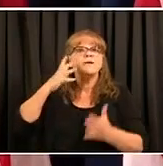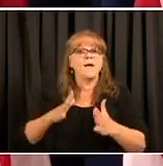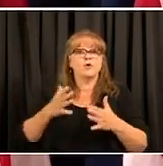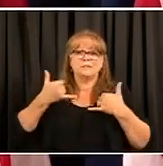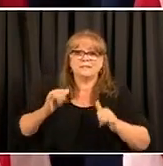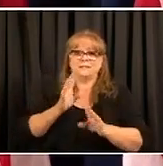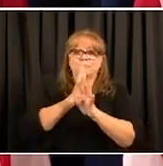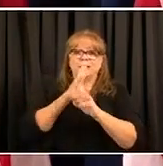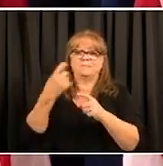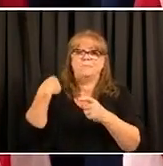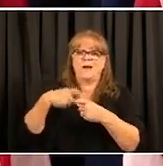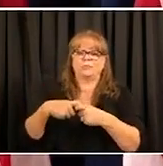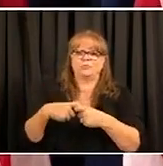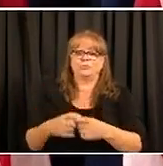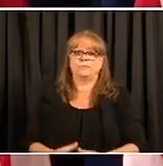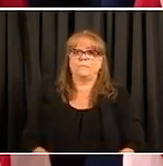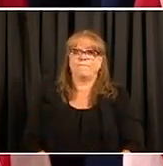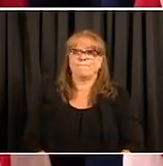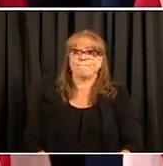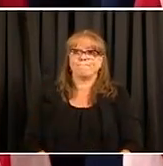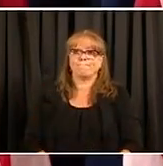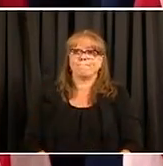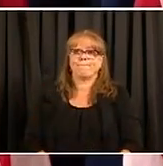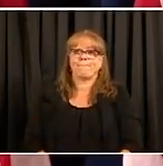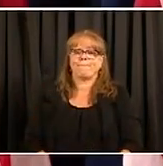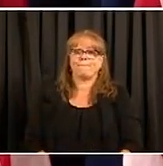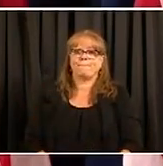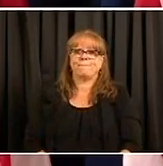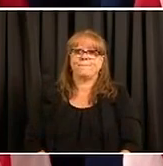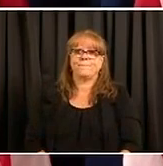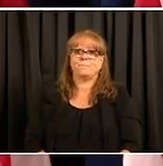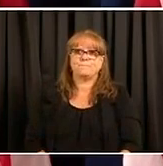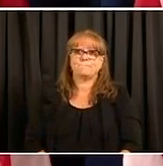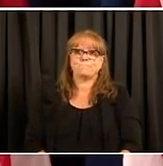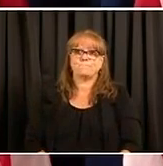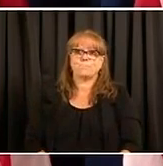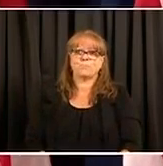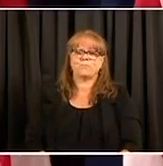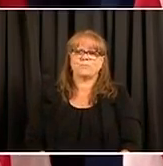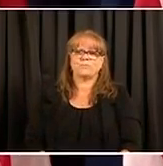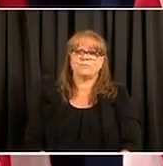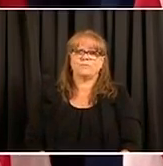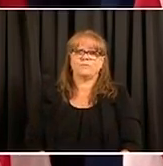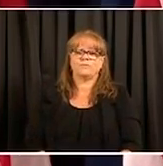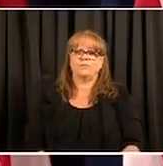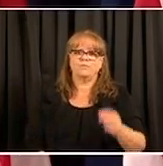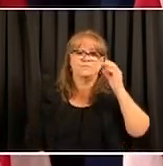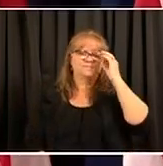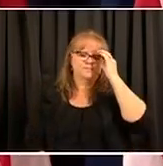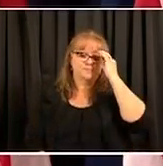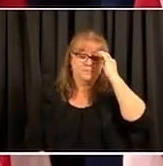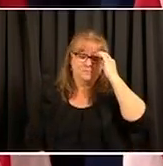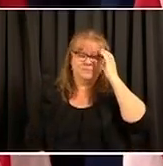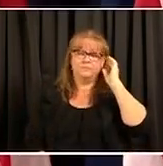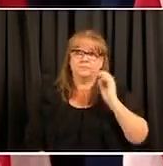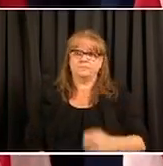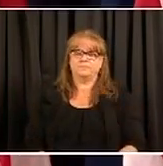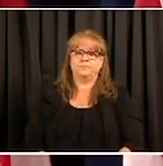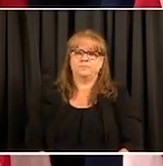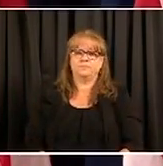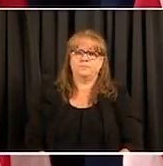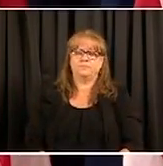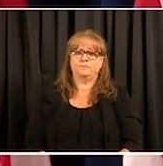cuando puede. Es más importante en el invierno porque hay más personas entre de edificios y es